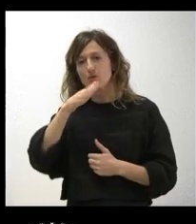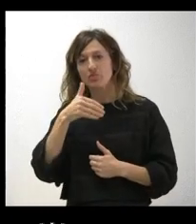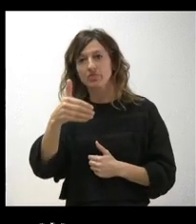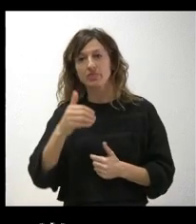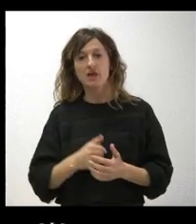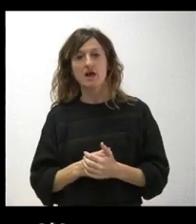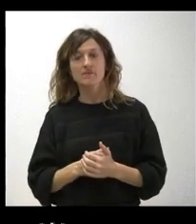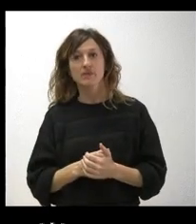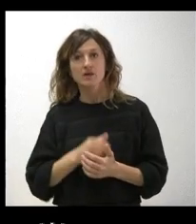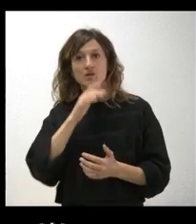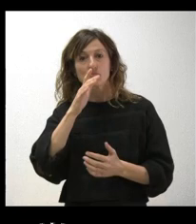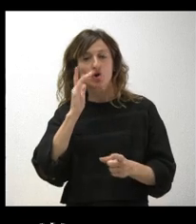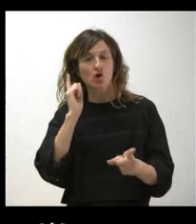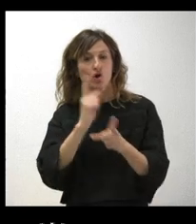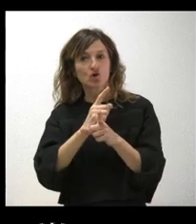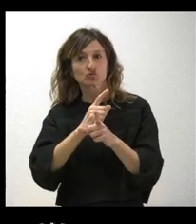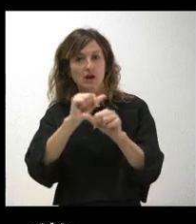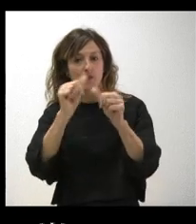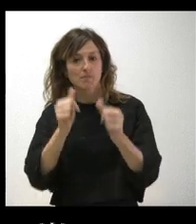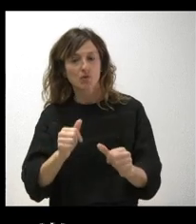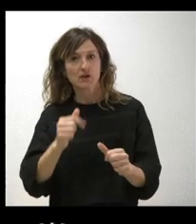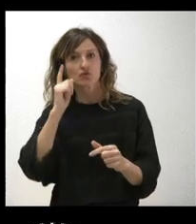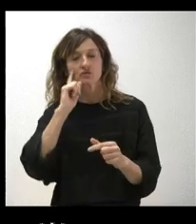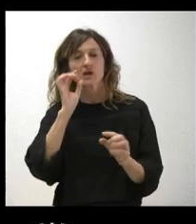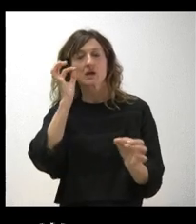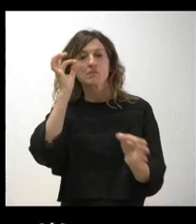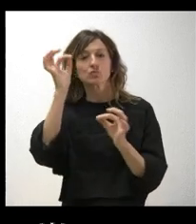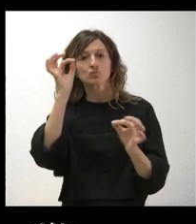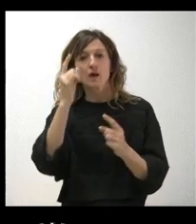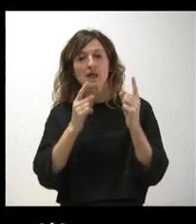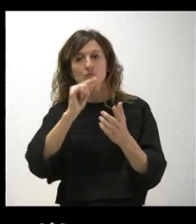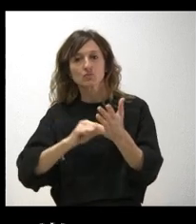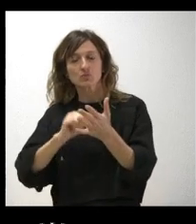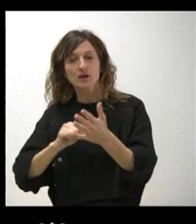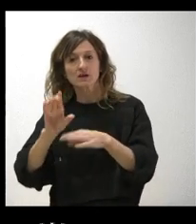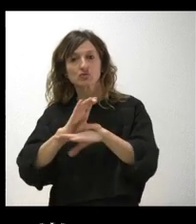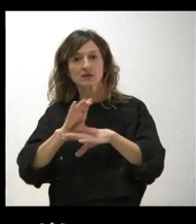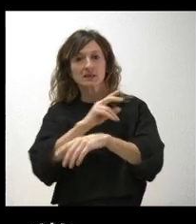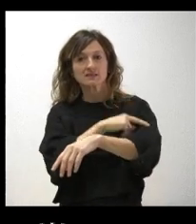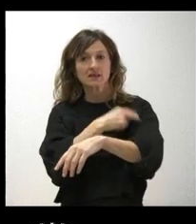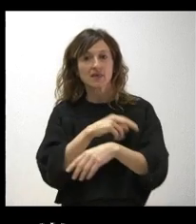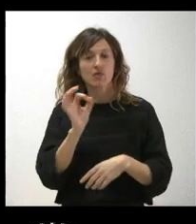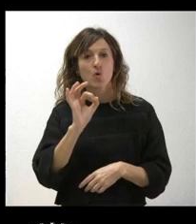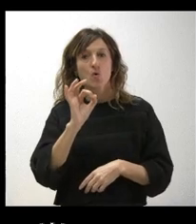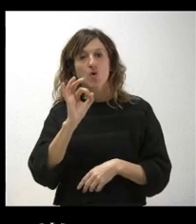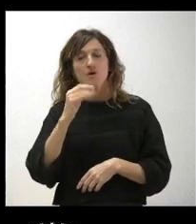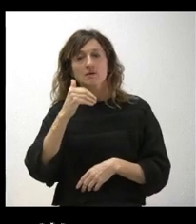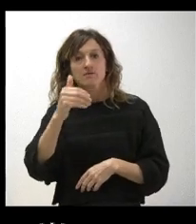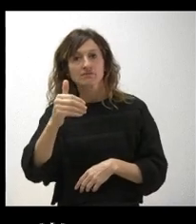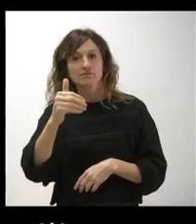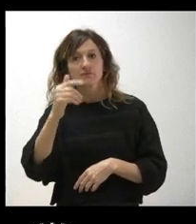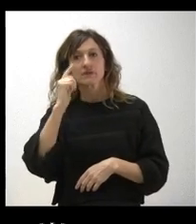ataque al modelo no sé si estas contrataciones son algo puntual en la junta y en la consejería de sanidad o si temen que puedan ser tumbadas por la